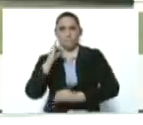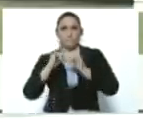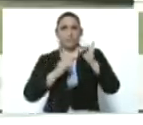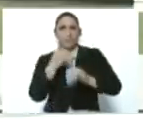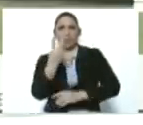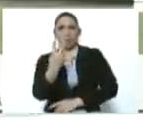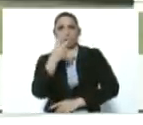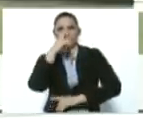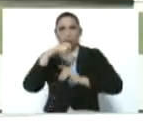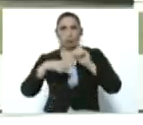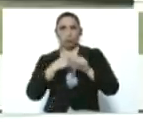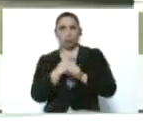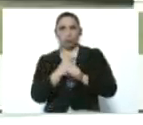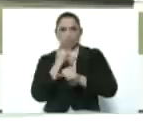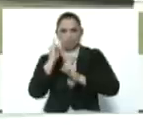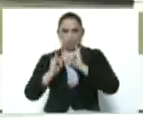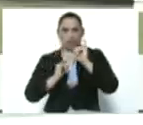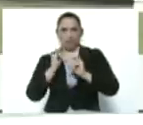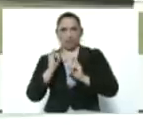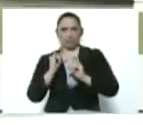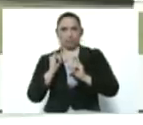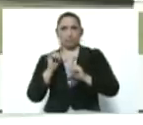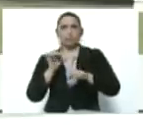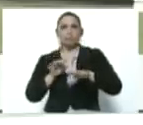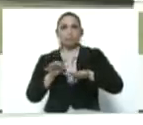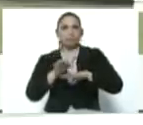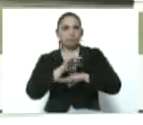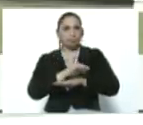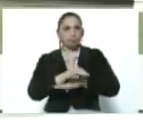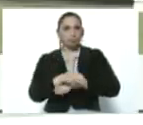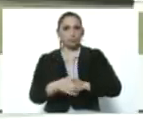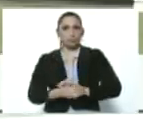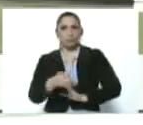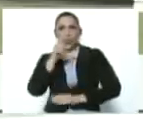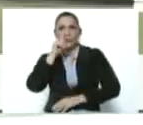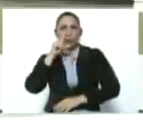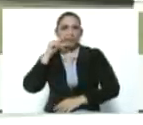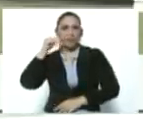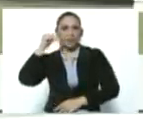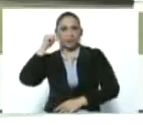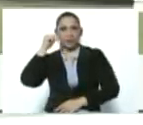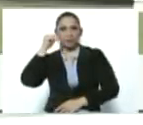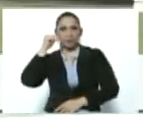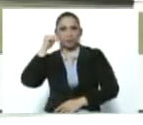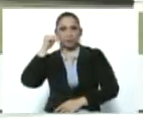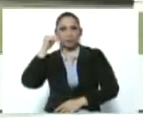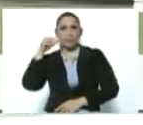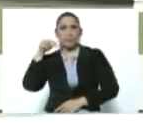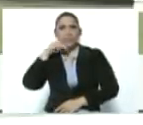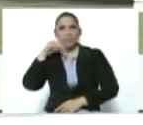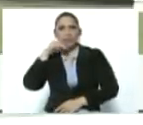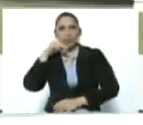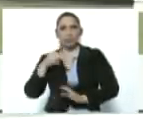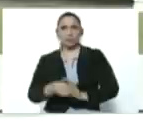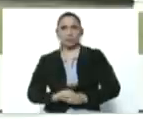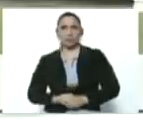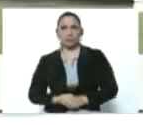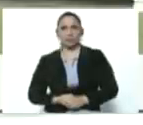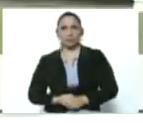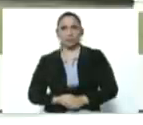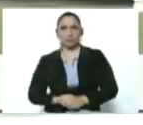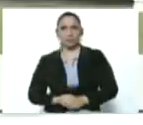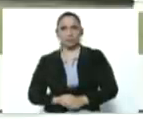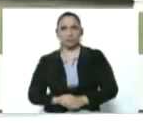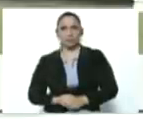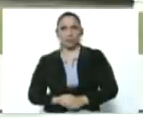2 años en el municipio josé félix ribas nieta este niño nieto del caso